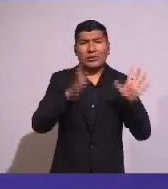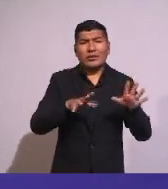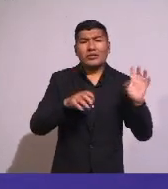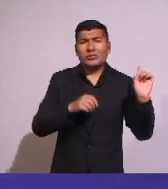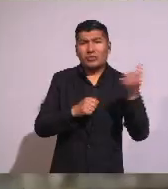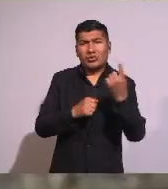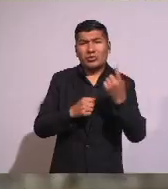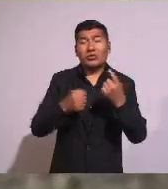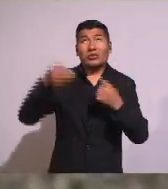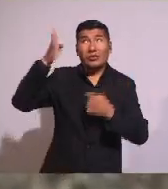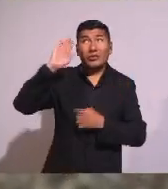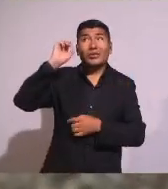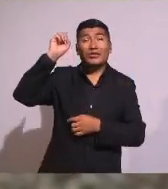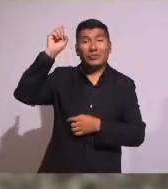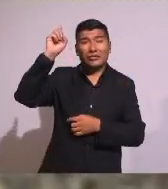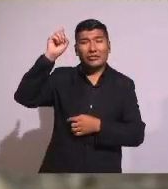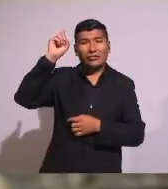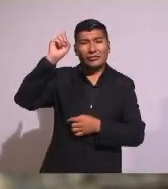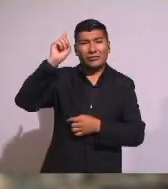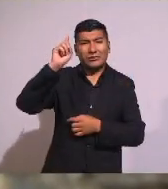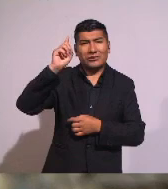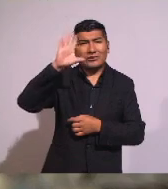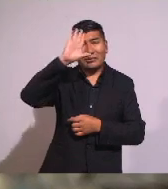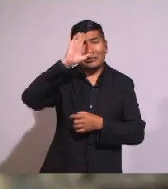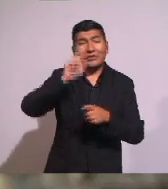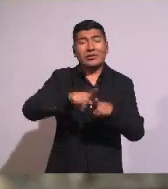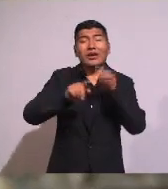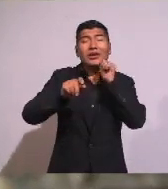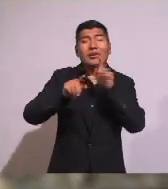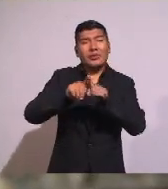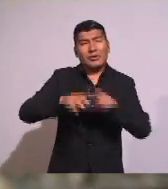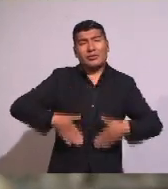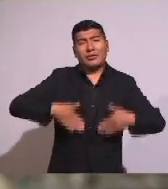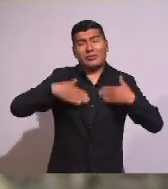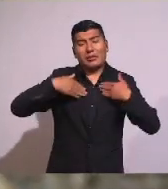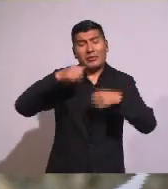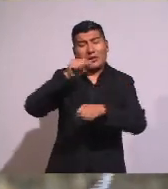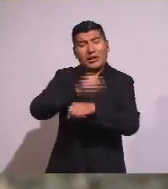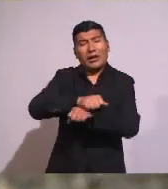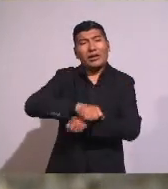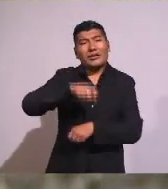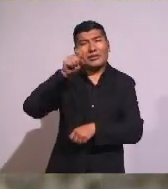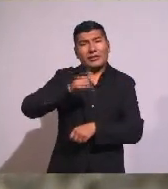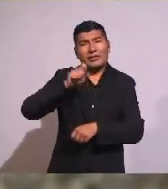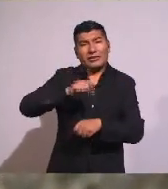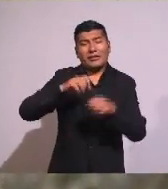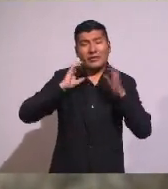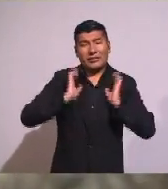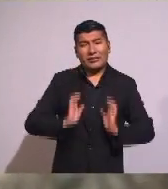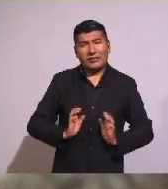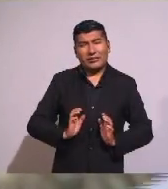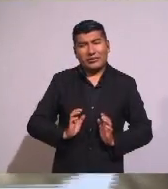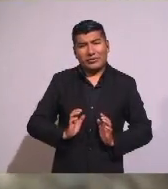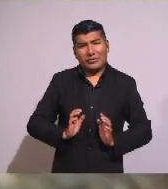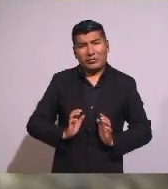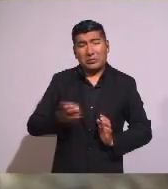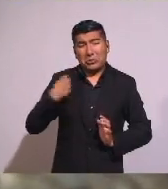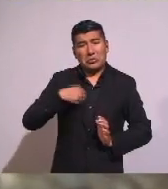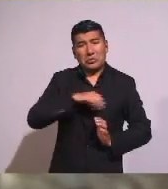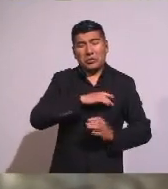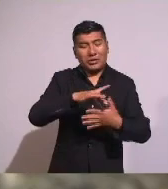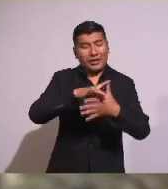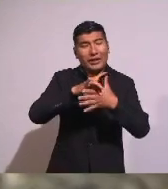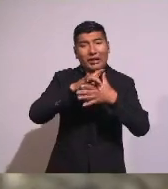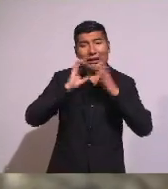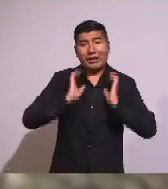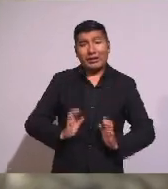por dios hermanos vivimos esclavos de las necesidades del cuerpo porque somos seres de